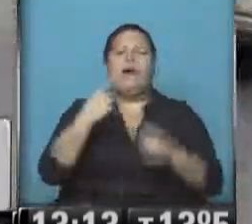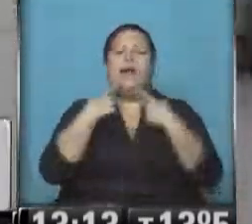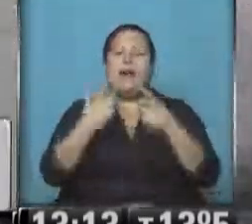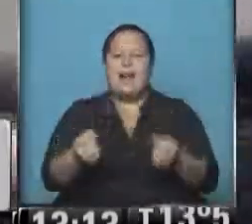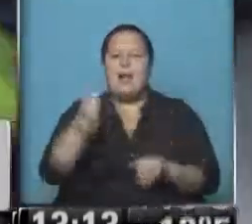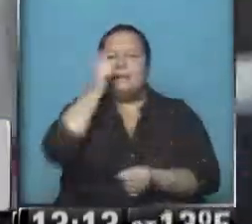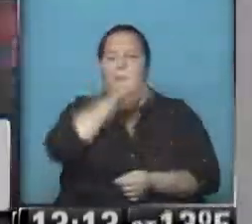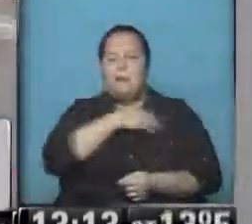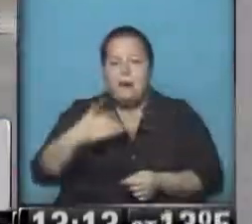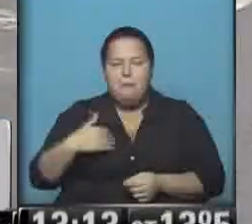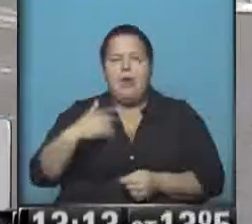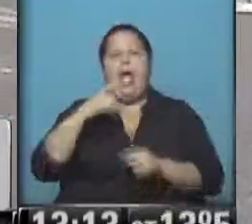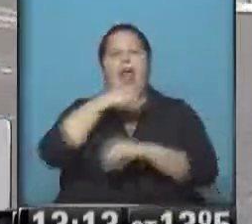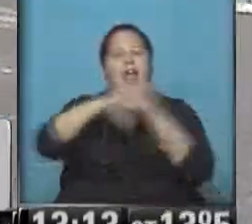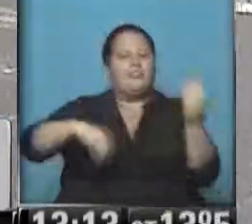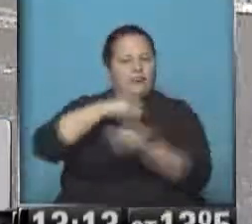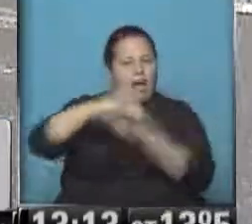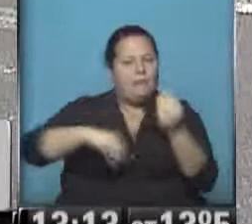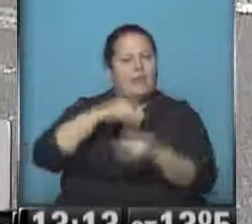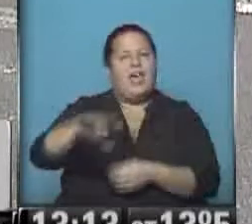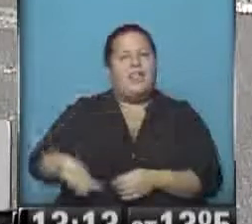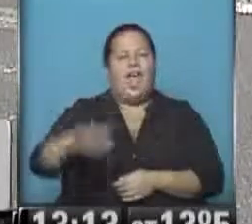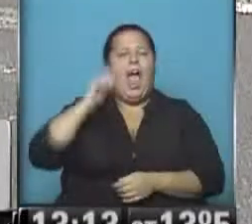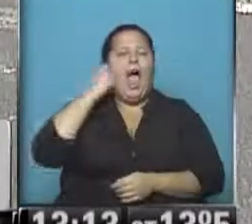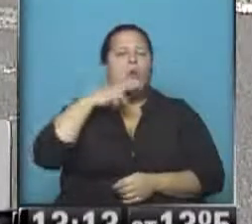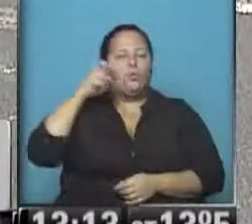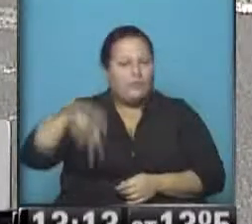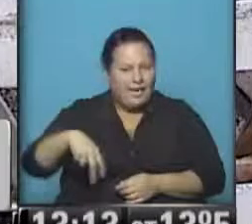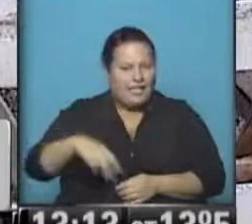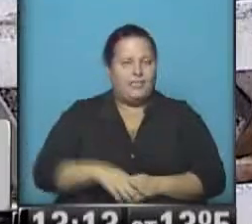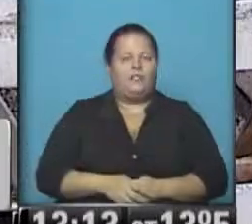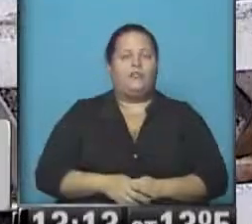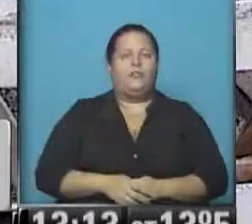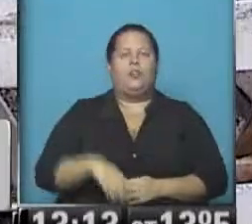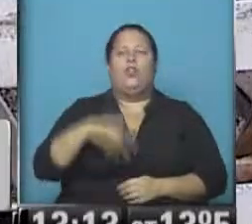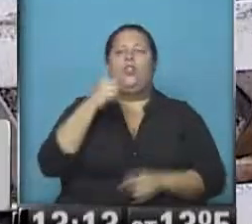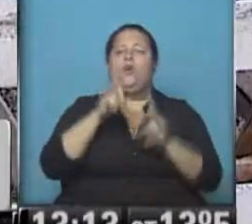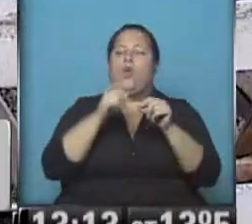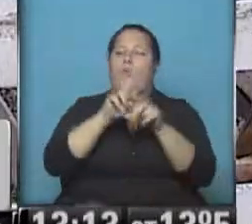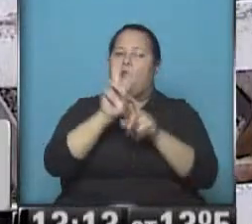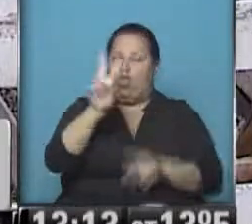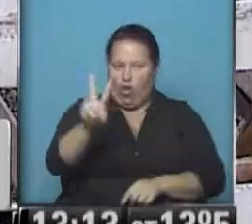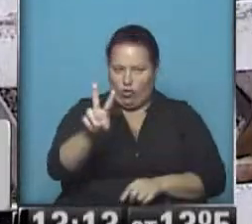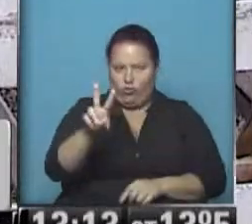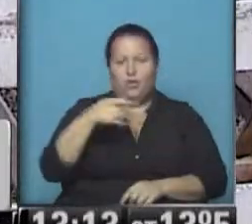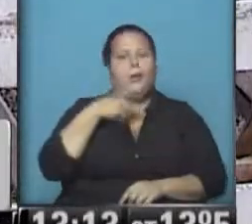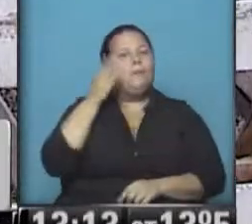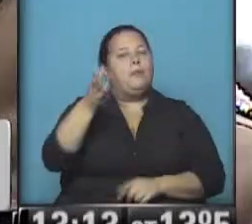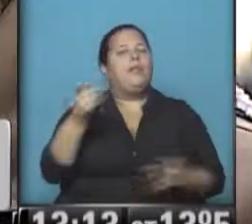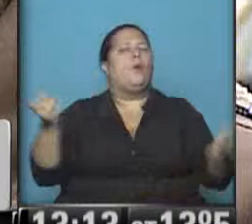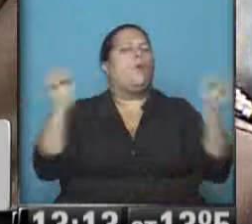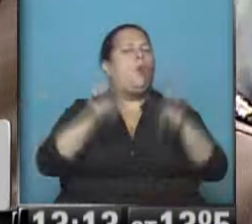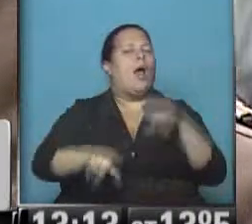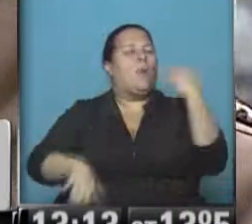los padres, las madres y las familias del GIM 2 del Distrito Escolar 12. Pedimos la inmediata